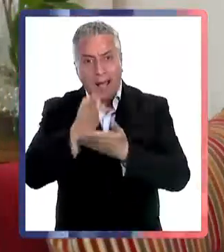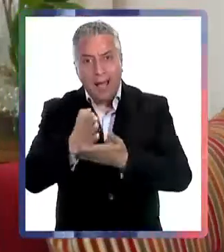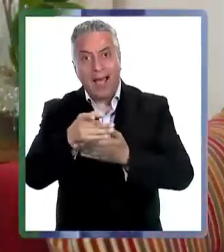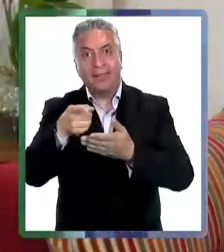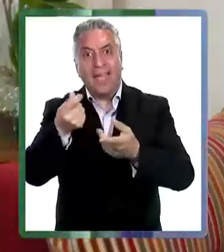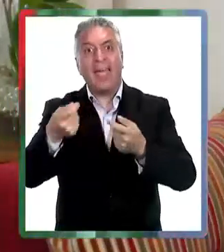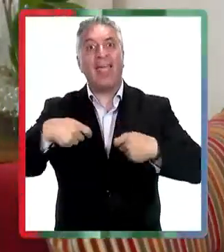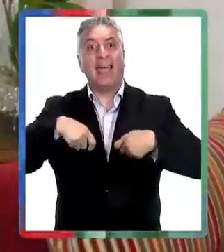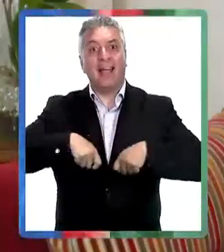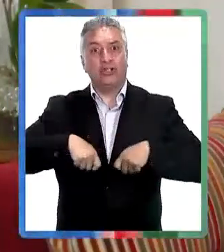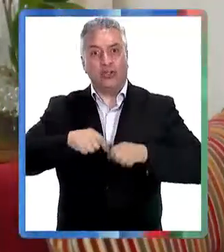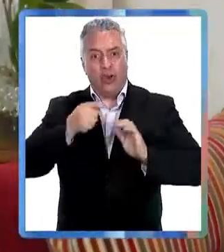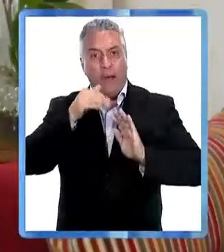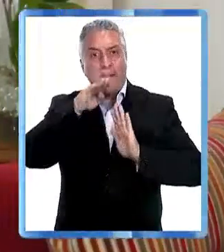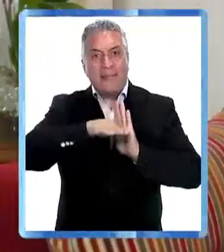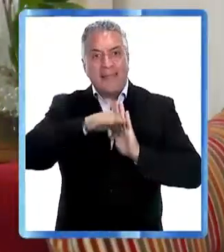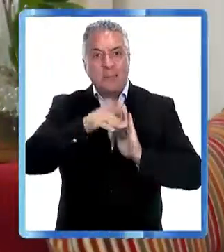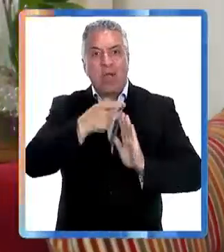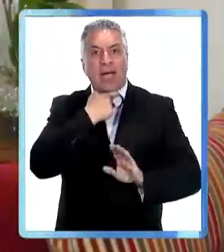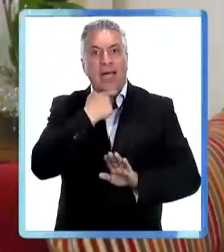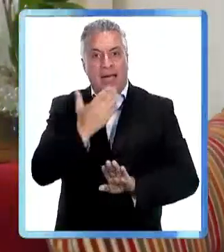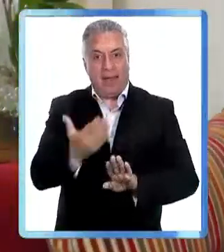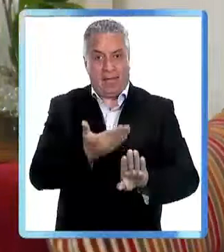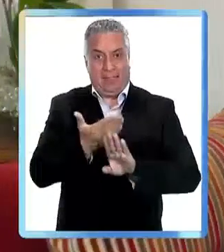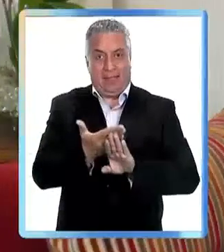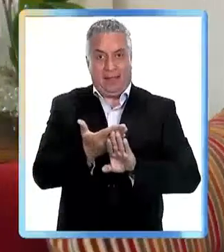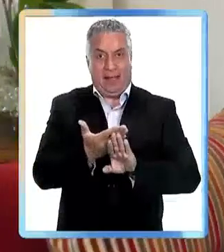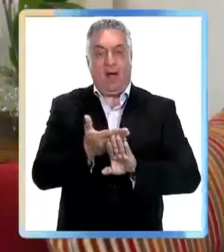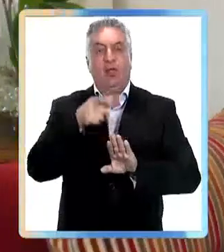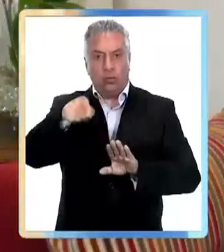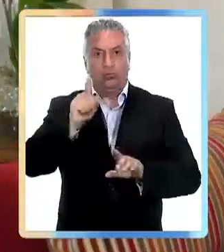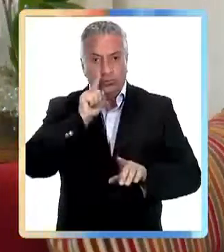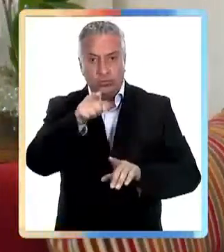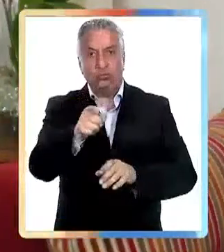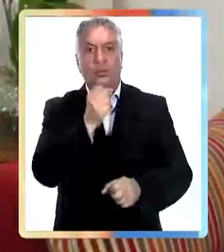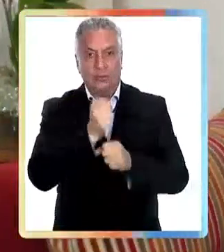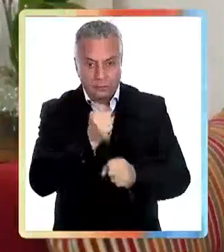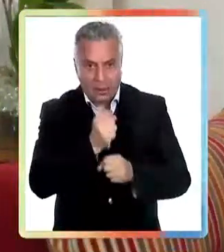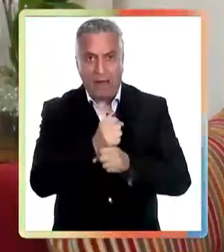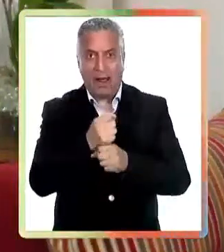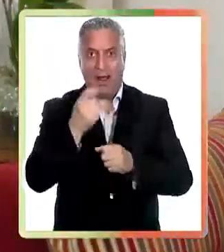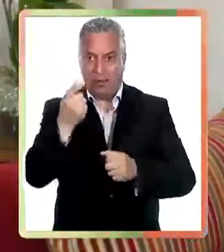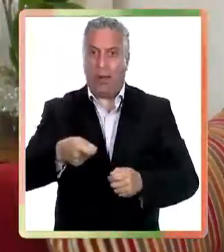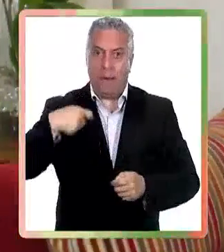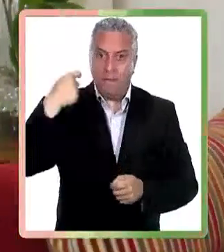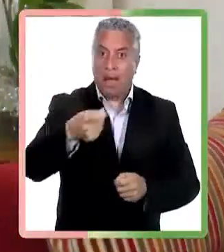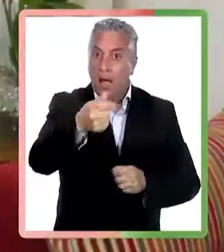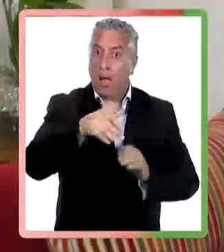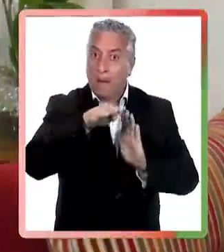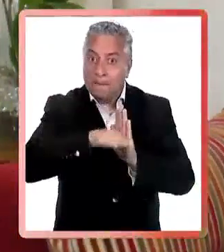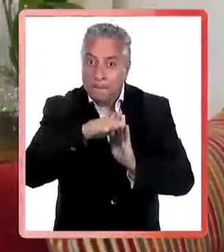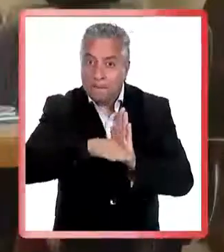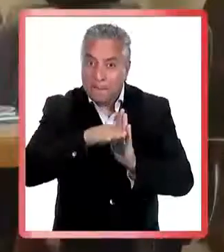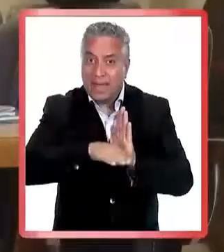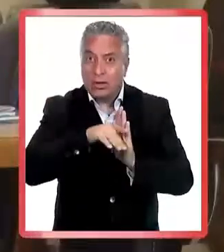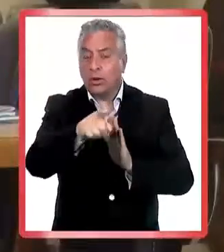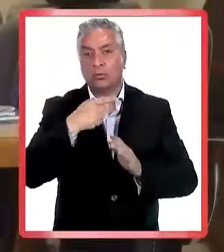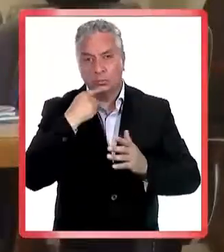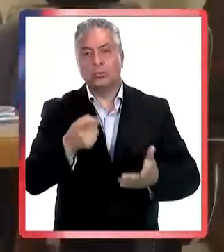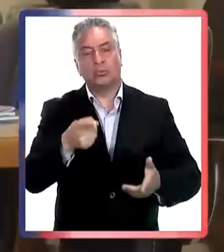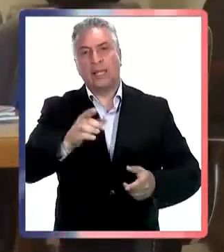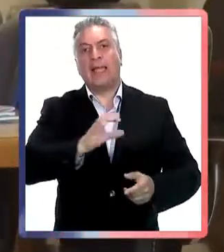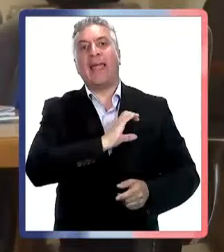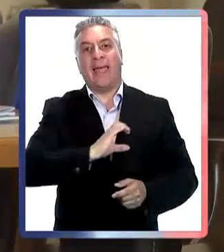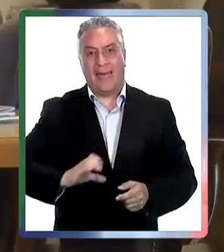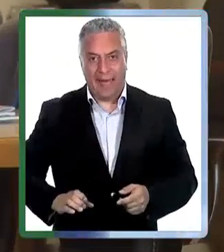mínimo garantizado, está prevista si usted está trabajando y le pagan menos que el ingreso mínimo garantizado,